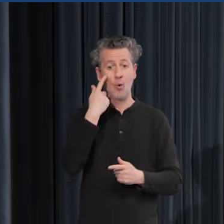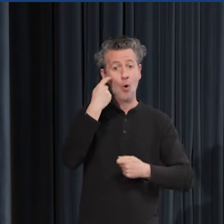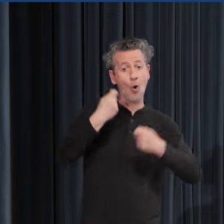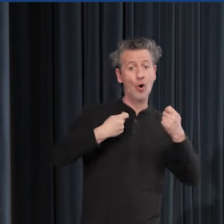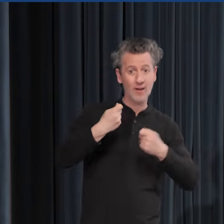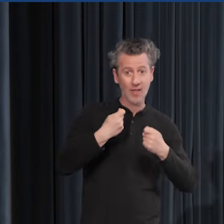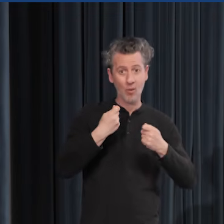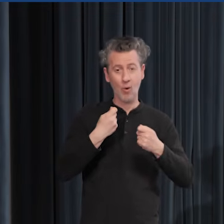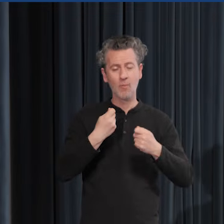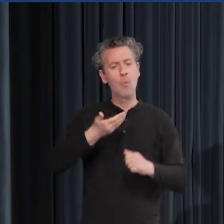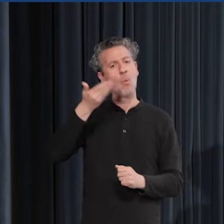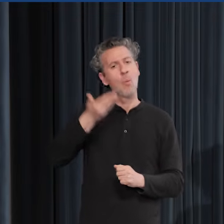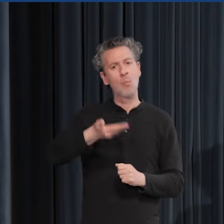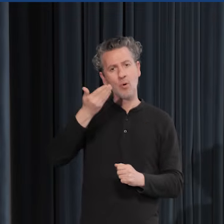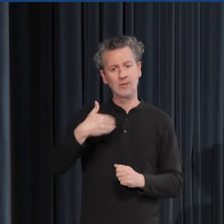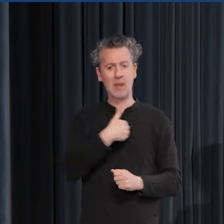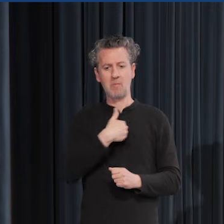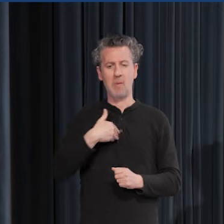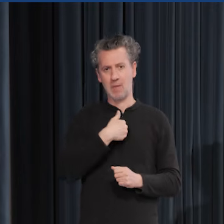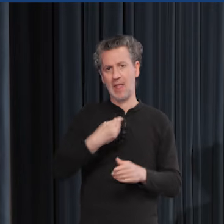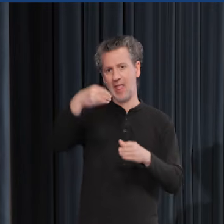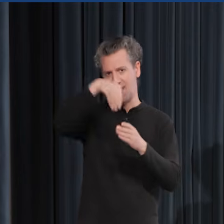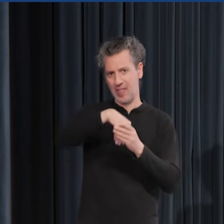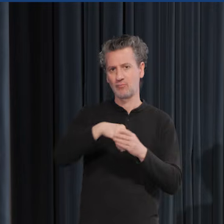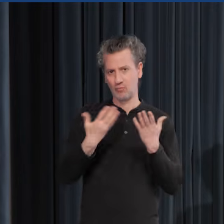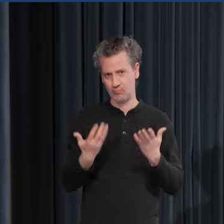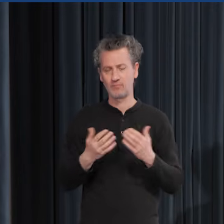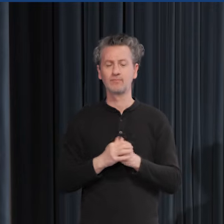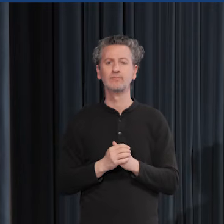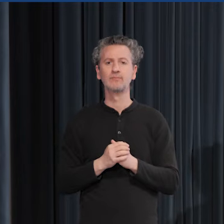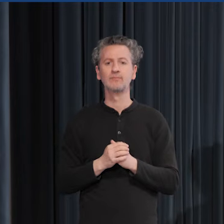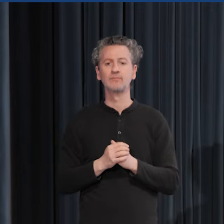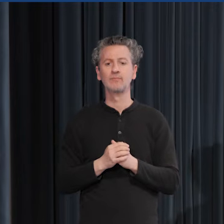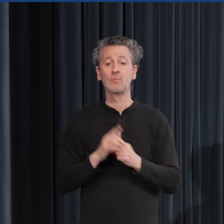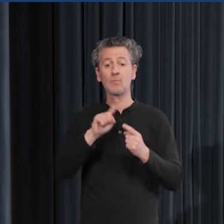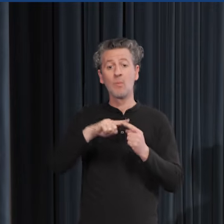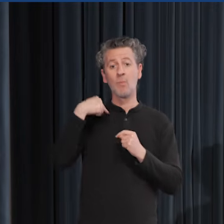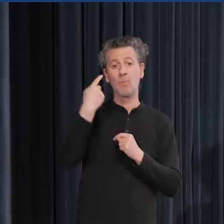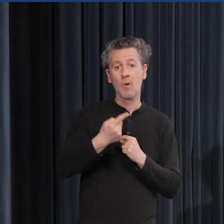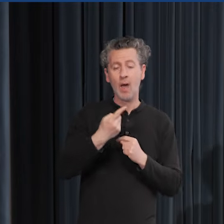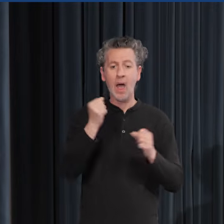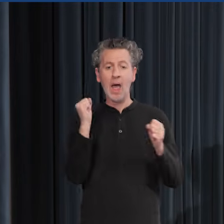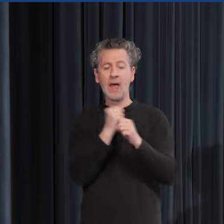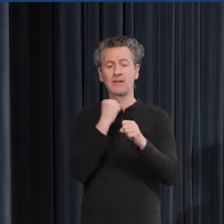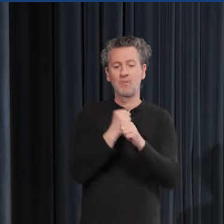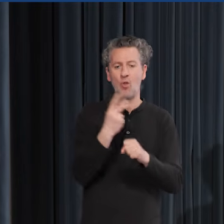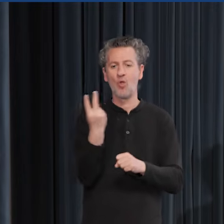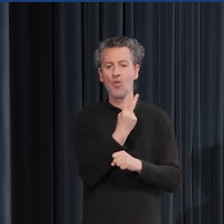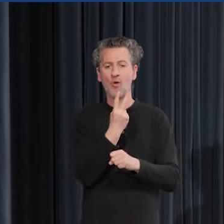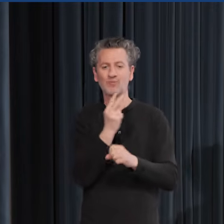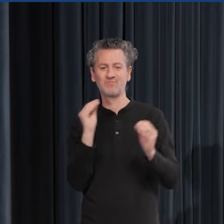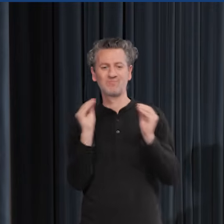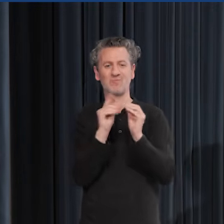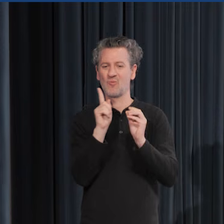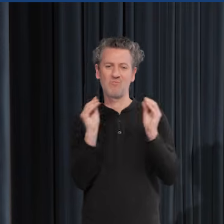coordinación a este respecto, dado que pueden generarse actividades que son incompatibles entre sí y hay que